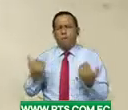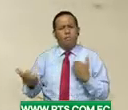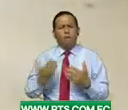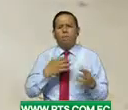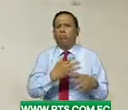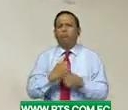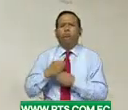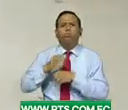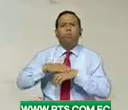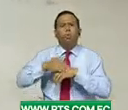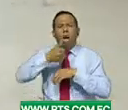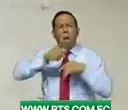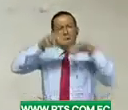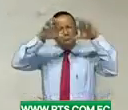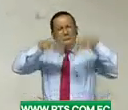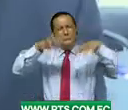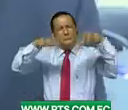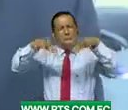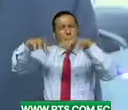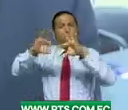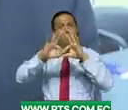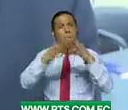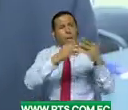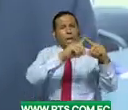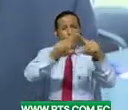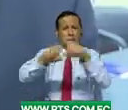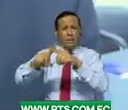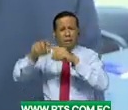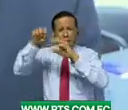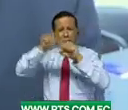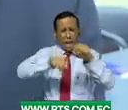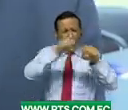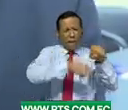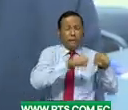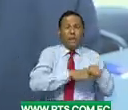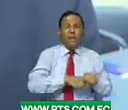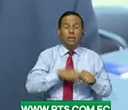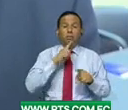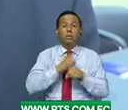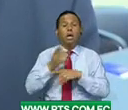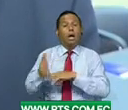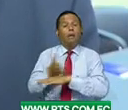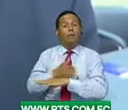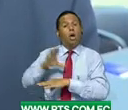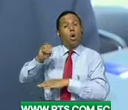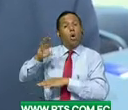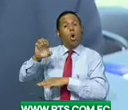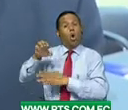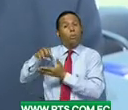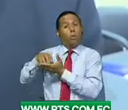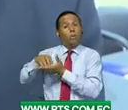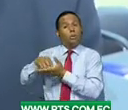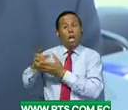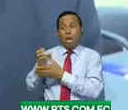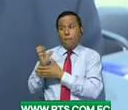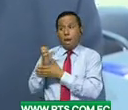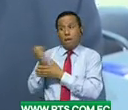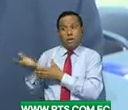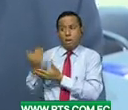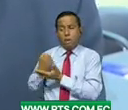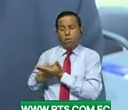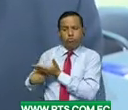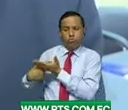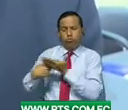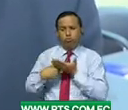causado destrozos a varias familias. Se convocó a este COE provincial de emergencia porque realmente notamos ya que